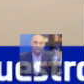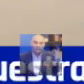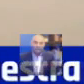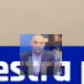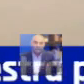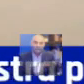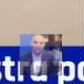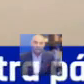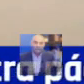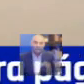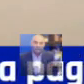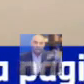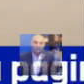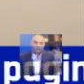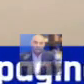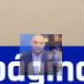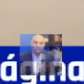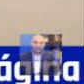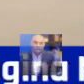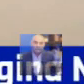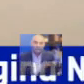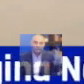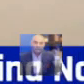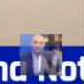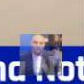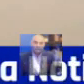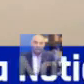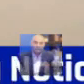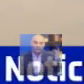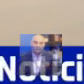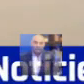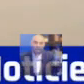en este también su espacio, en